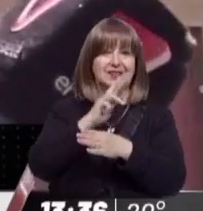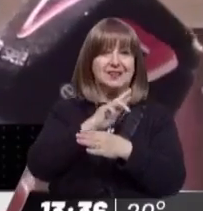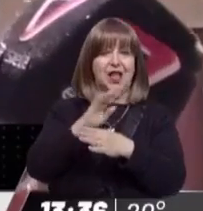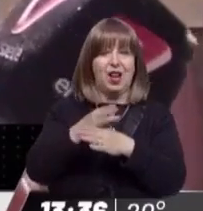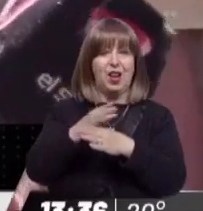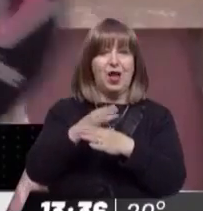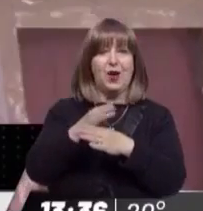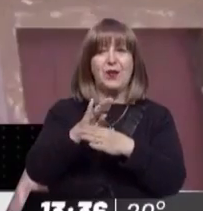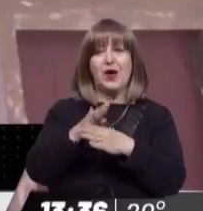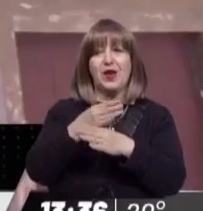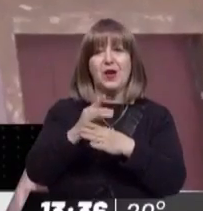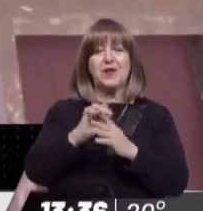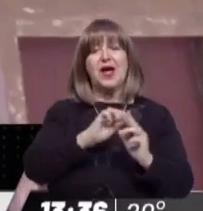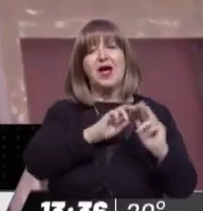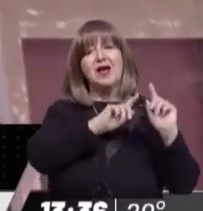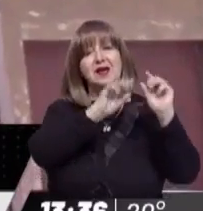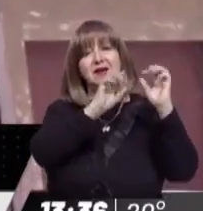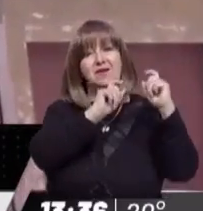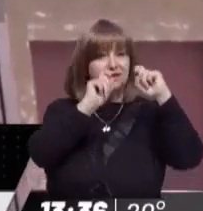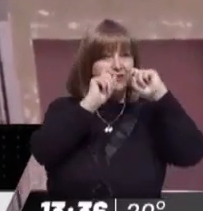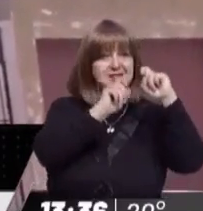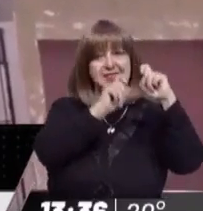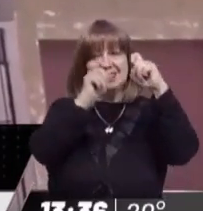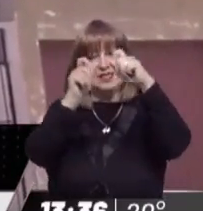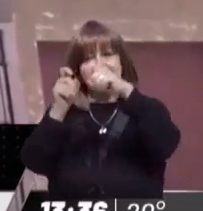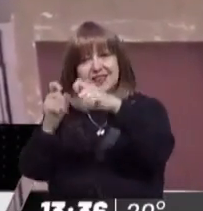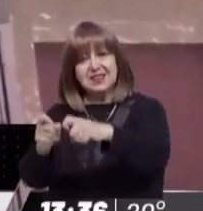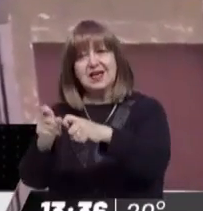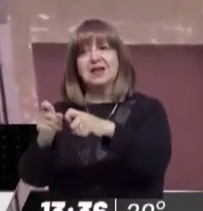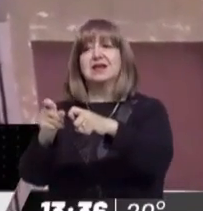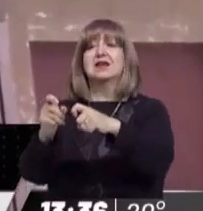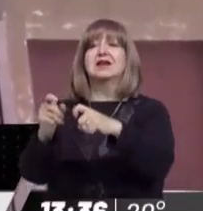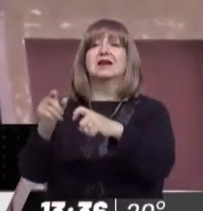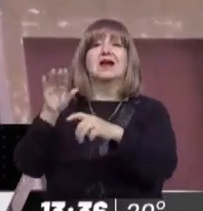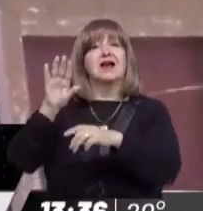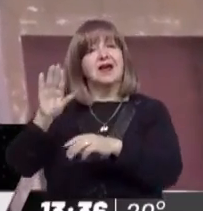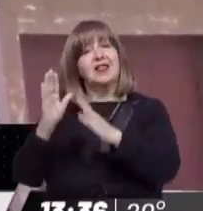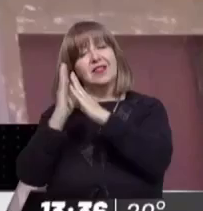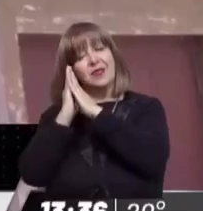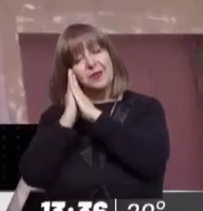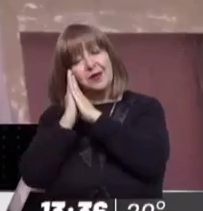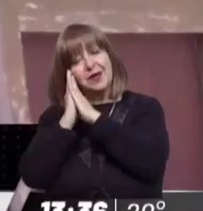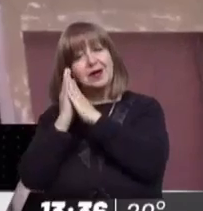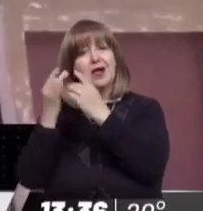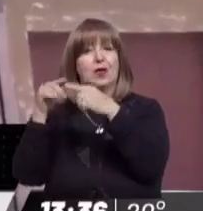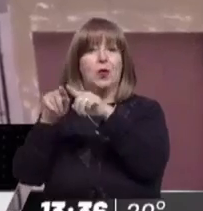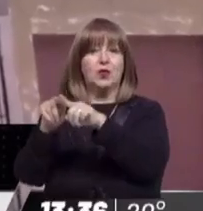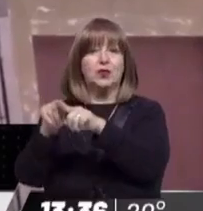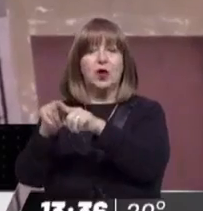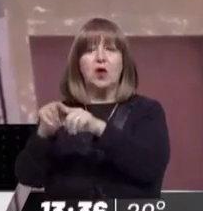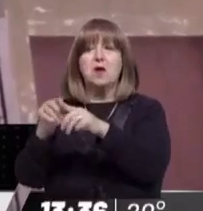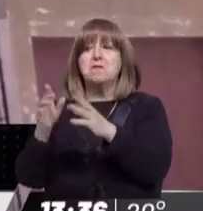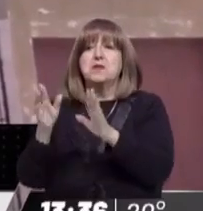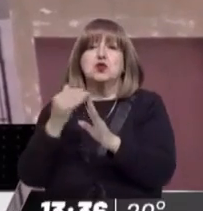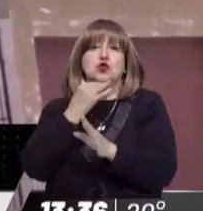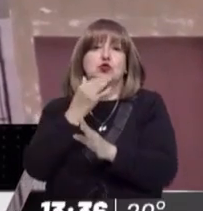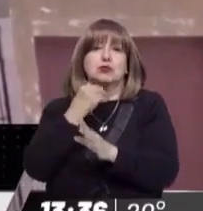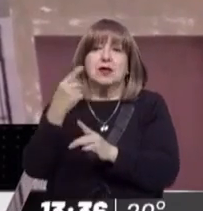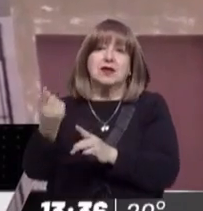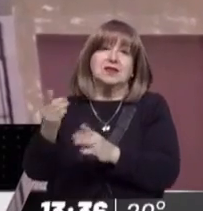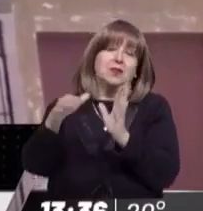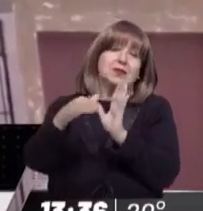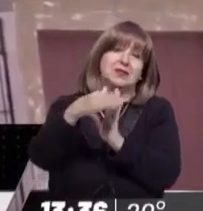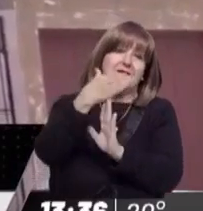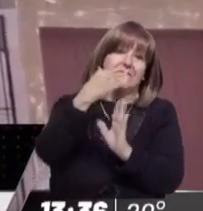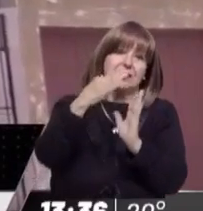decían hace poquito se había venido a quedar la verdad que des conozco yo hasta la semana pasada no no sabía nada la verdad que no sé si se habrá venido en estos